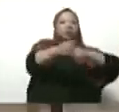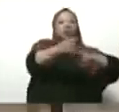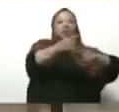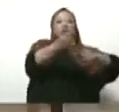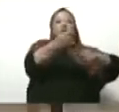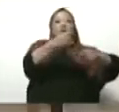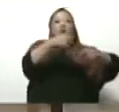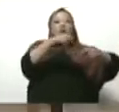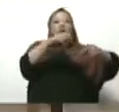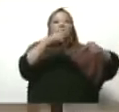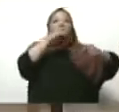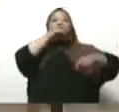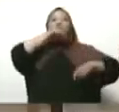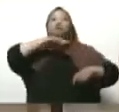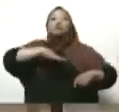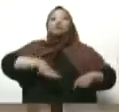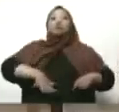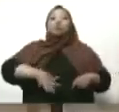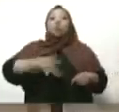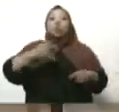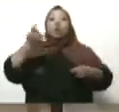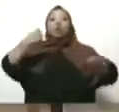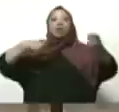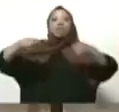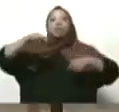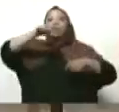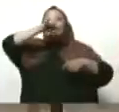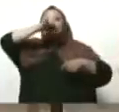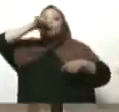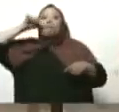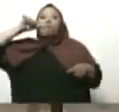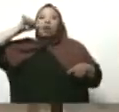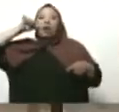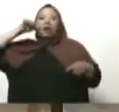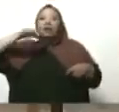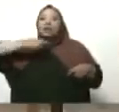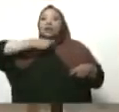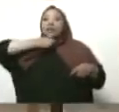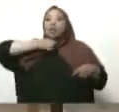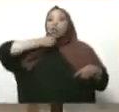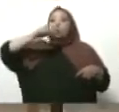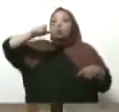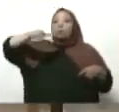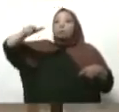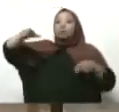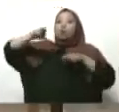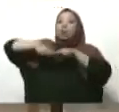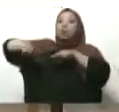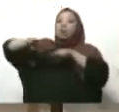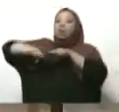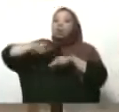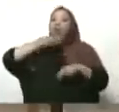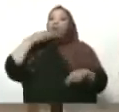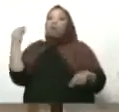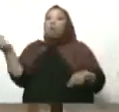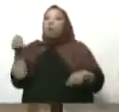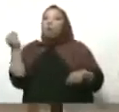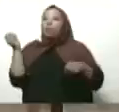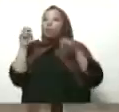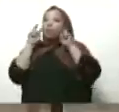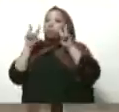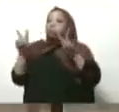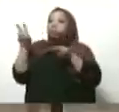las llamadas narco series donde quieren incluso no solo